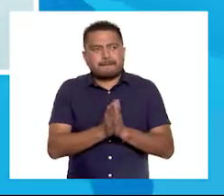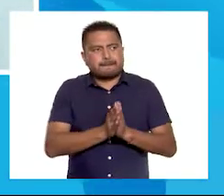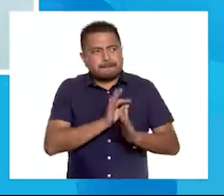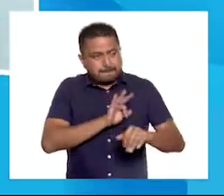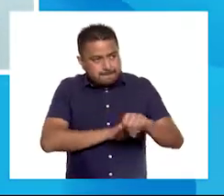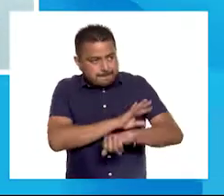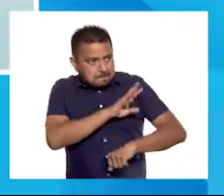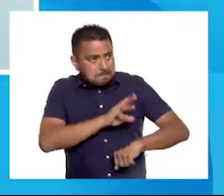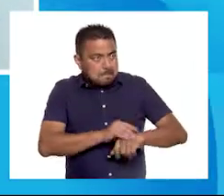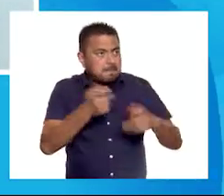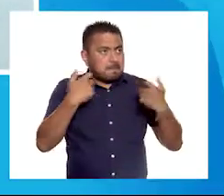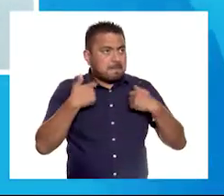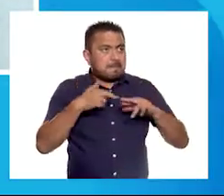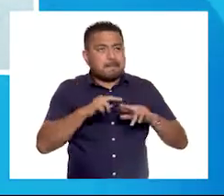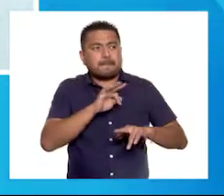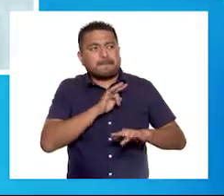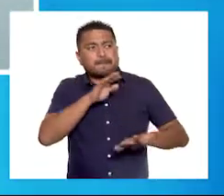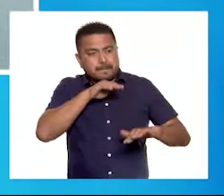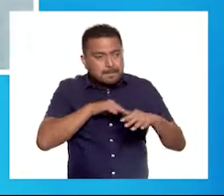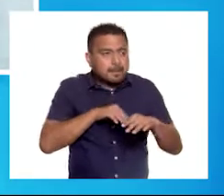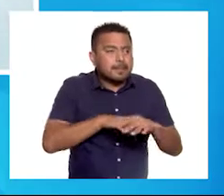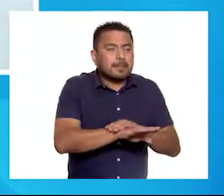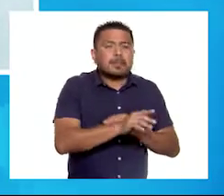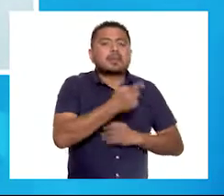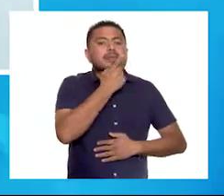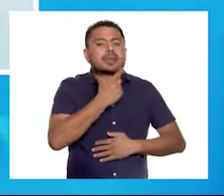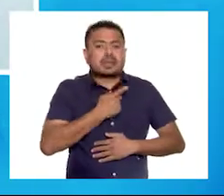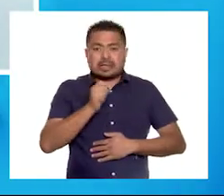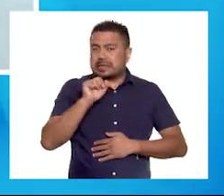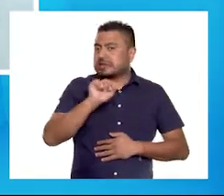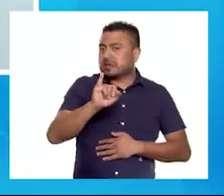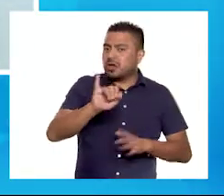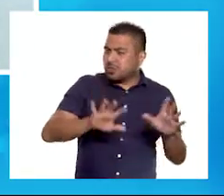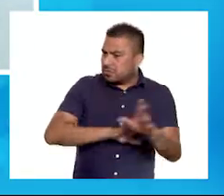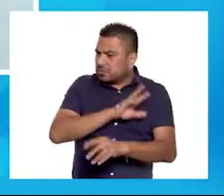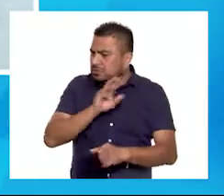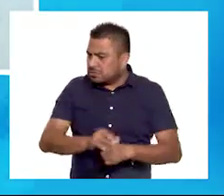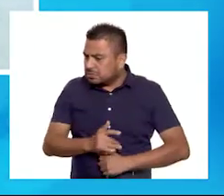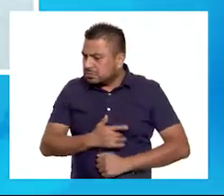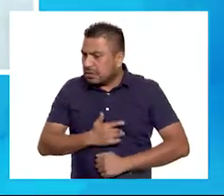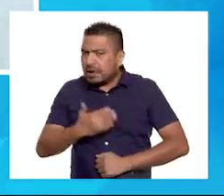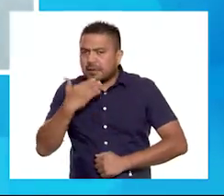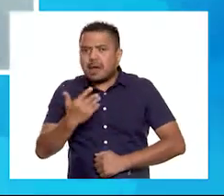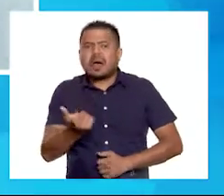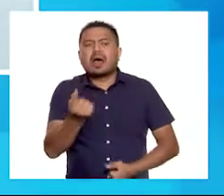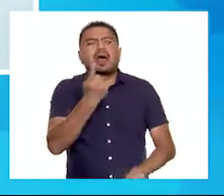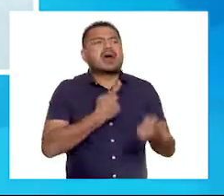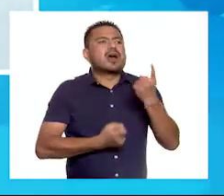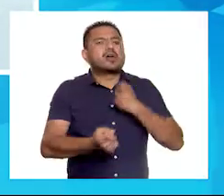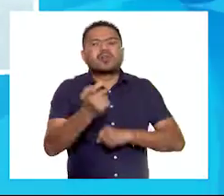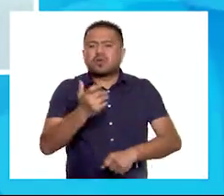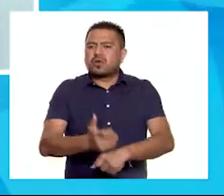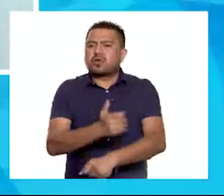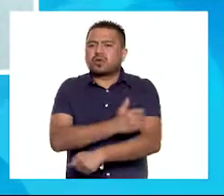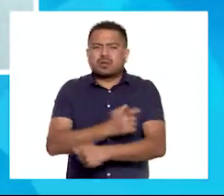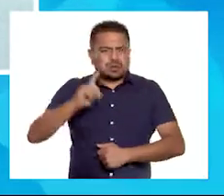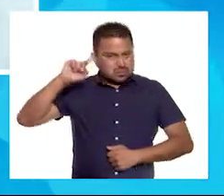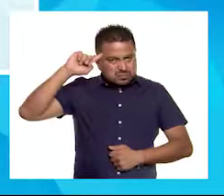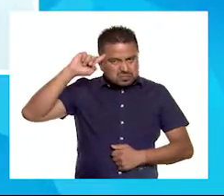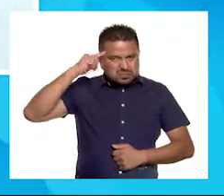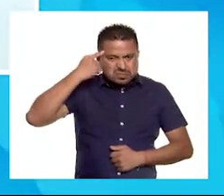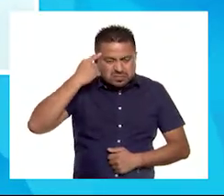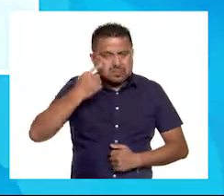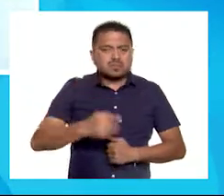permiso a la maestra de poder entrar. Me dijo que sí y todo estaba bien. pero algunos de mis compañeros se